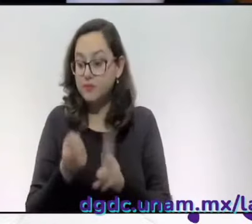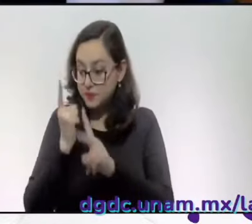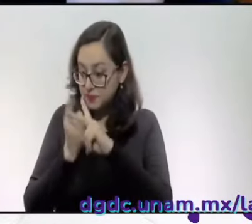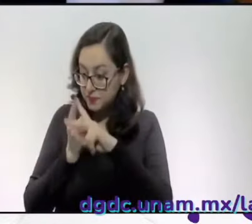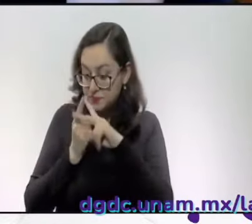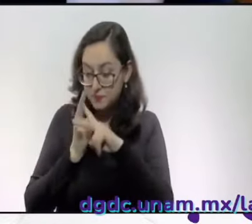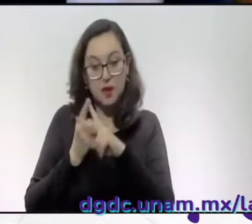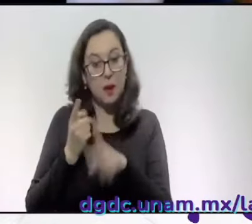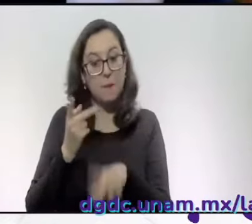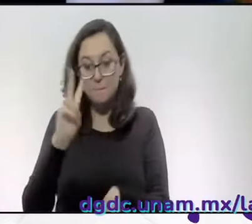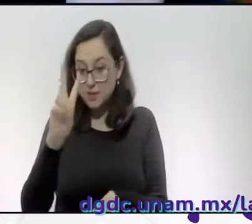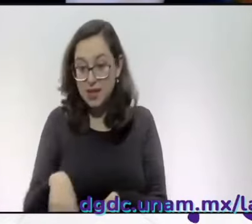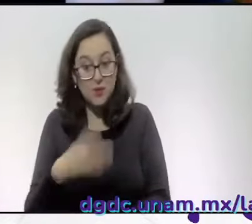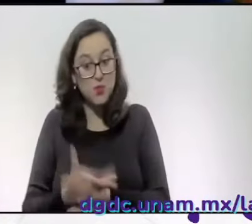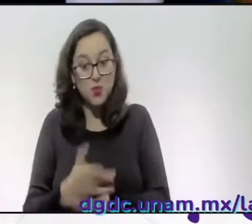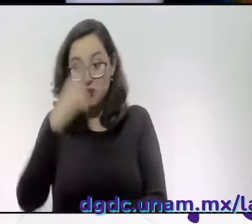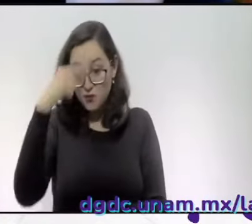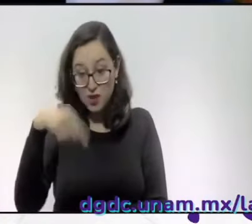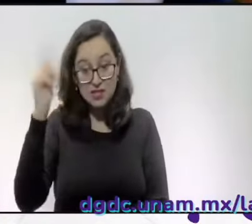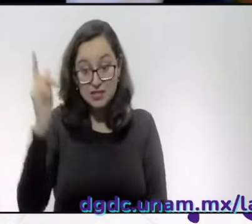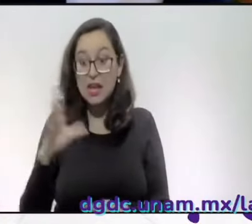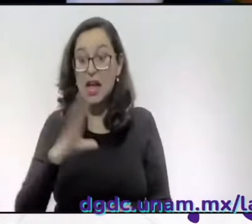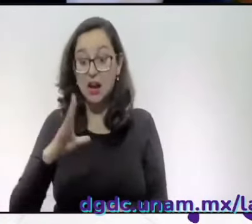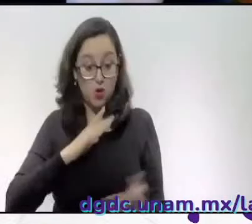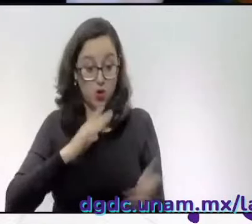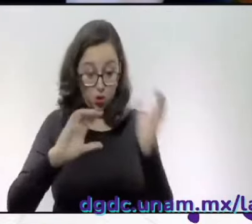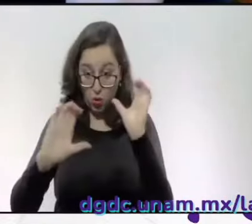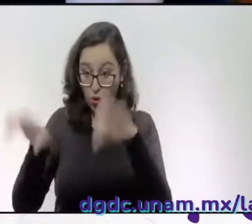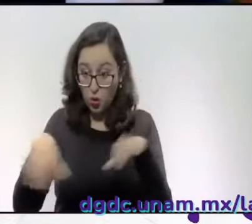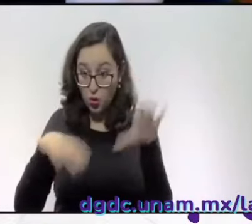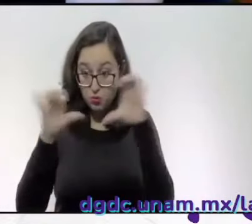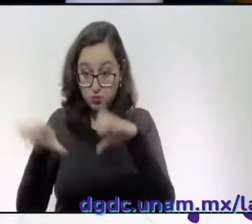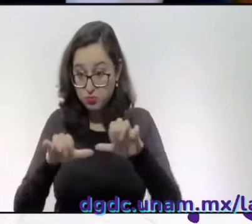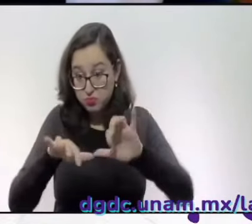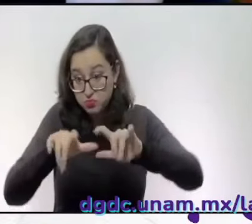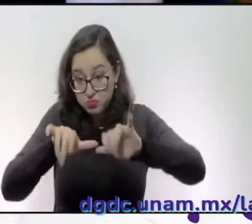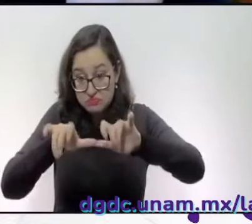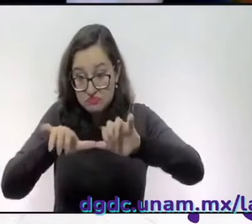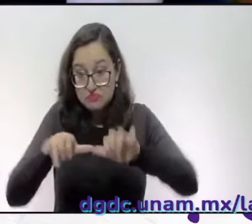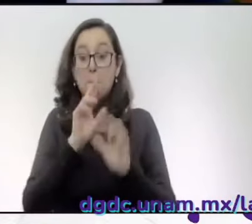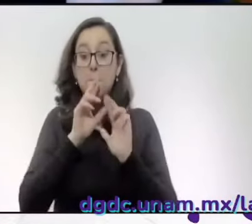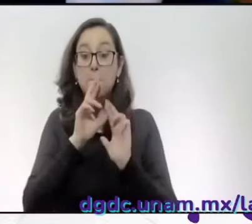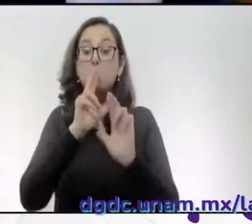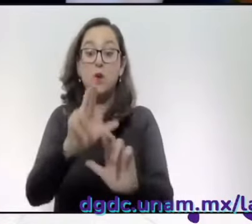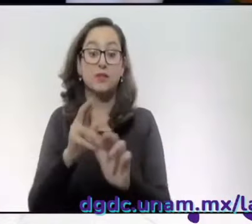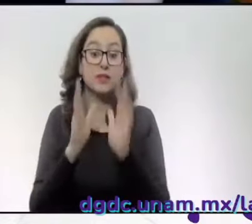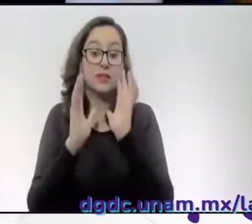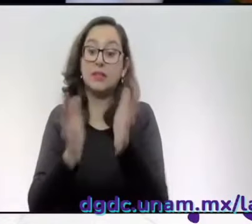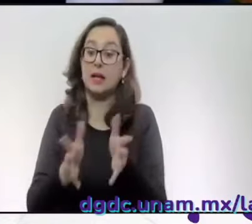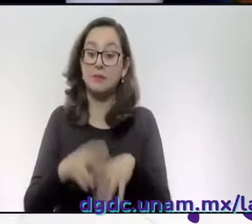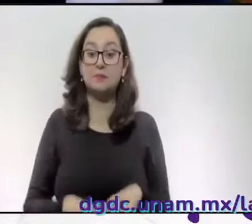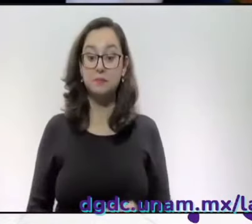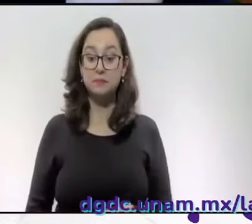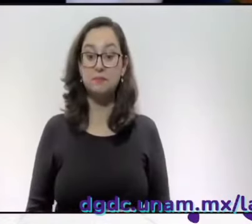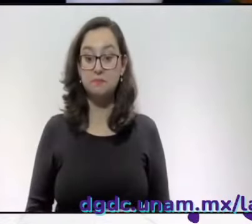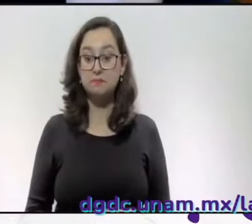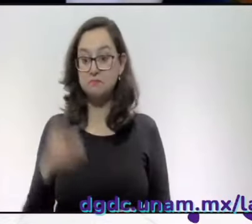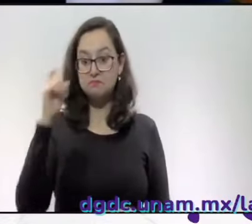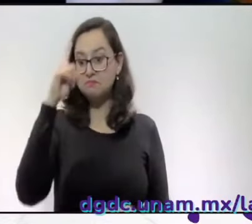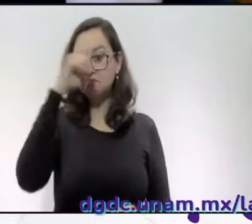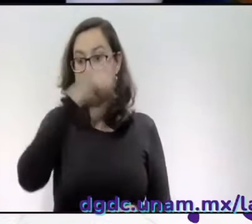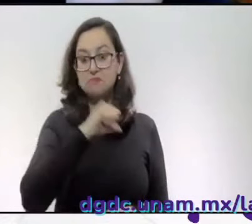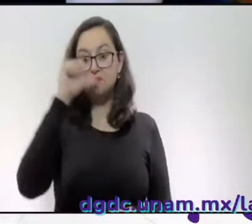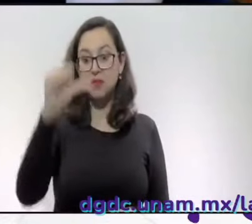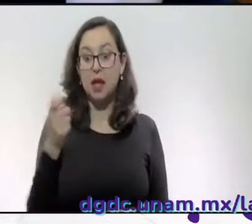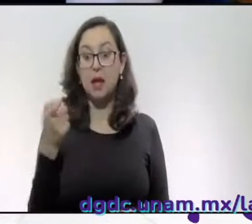muy sencillo. Es un cálculo que hoy en día hay programitas de computadora que haces PIC y te dan el resultado. No es un cálculo muy complicado. Pero la parte complicada